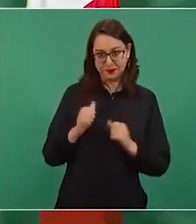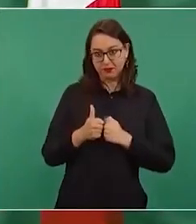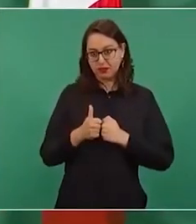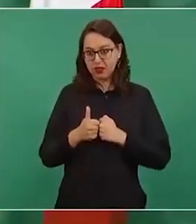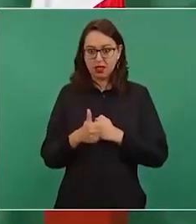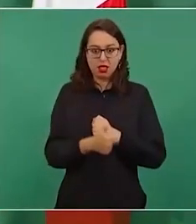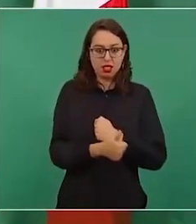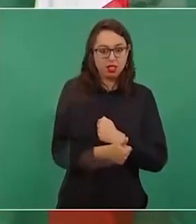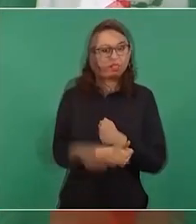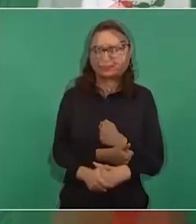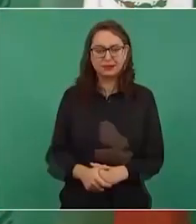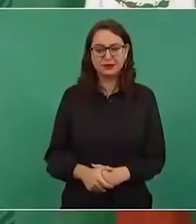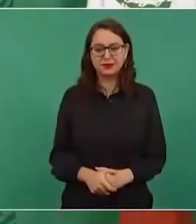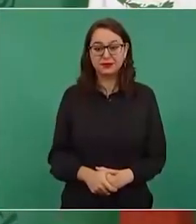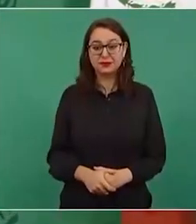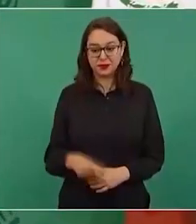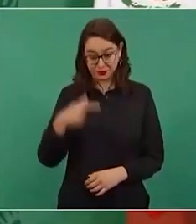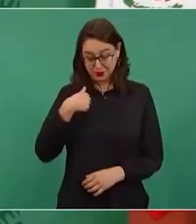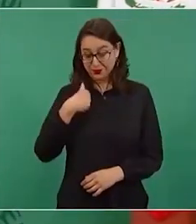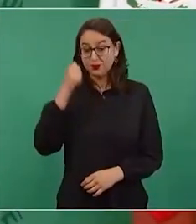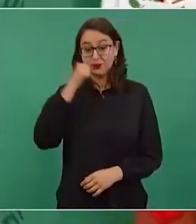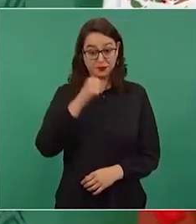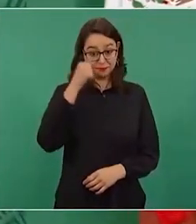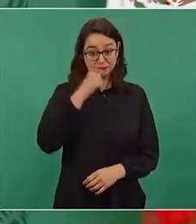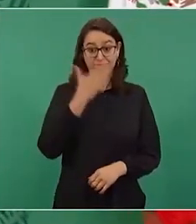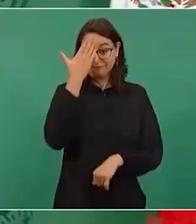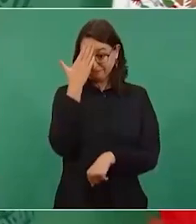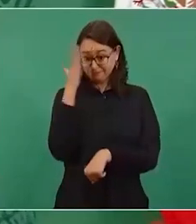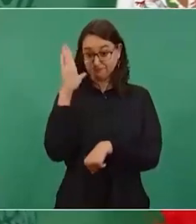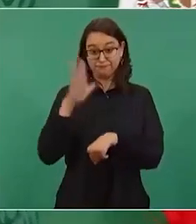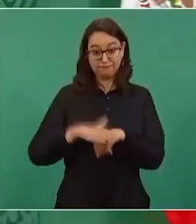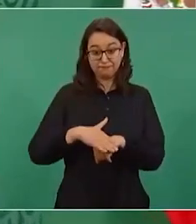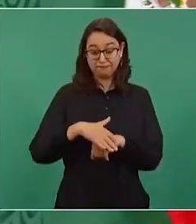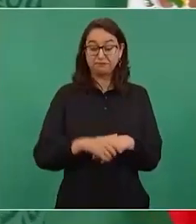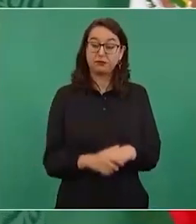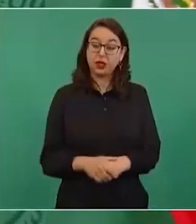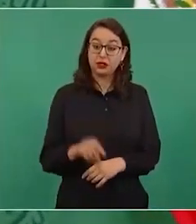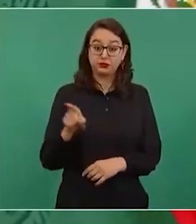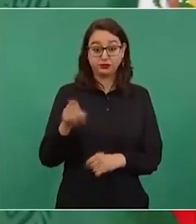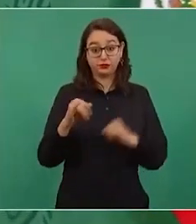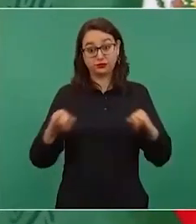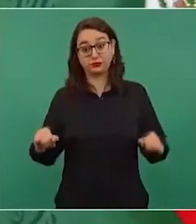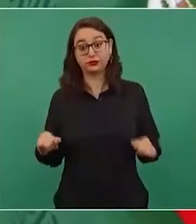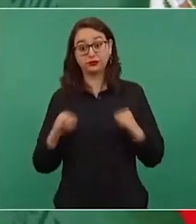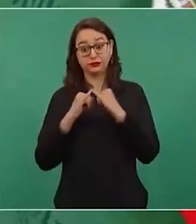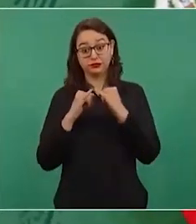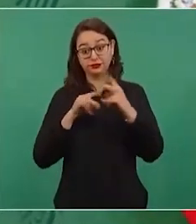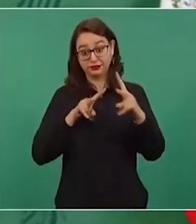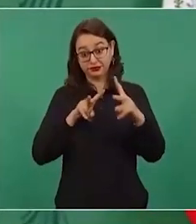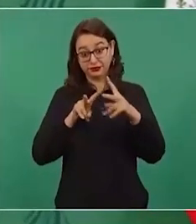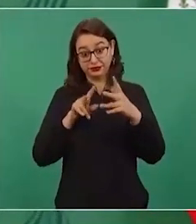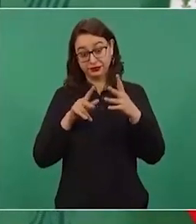de que el Instituto de la Transparencia, INAI,